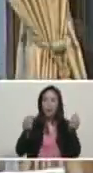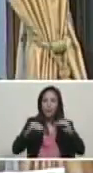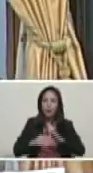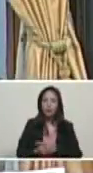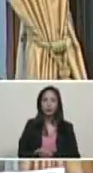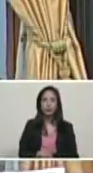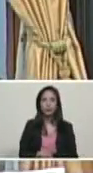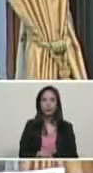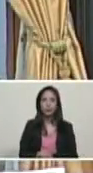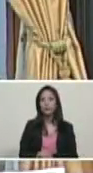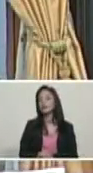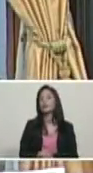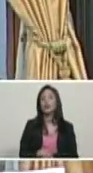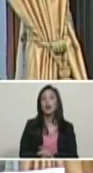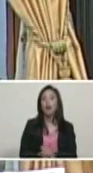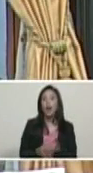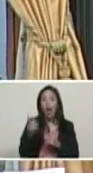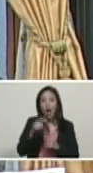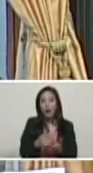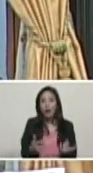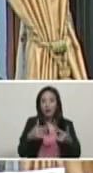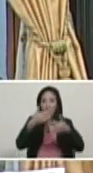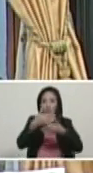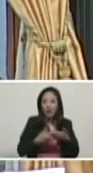viene en la cartica que le pide a San Nicolás